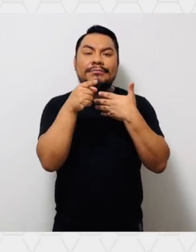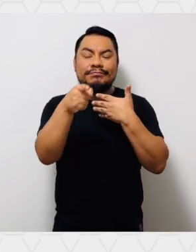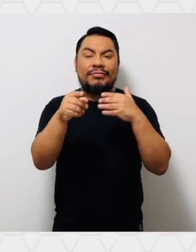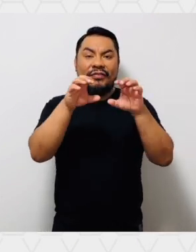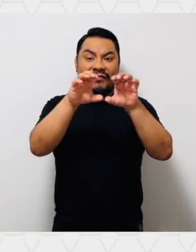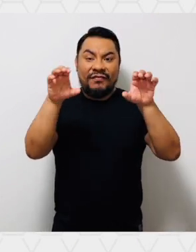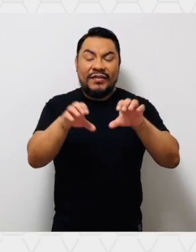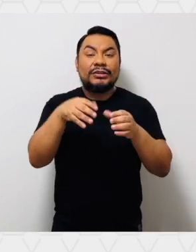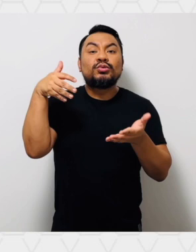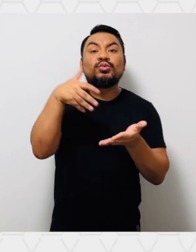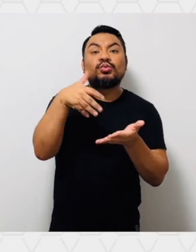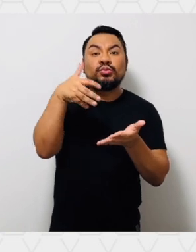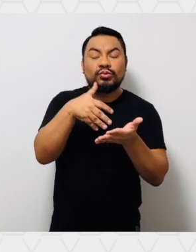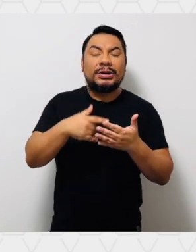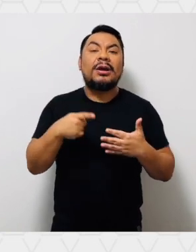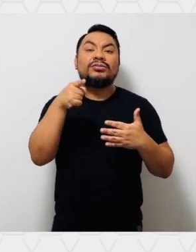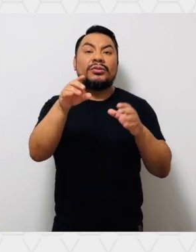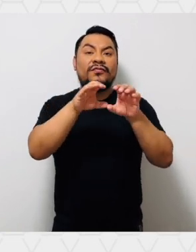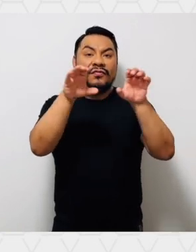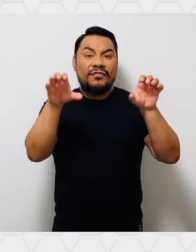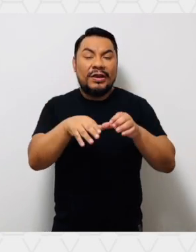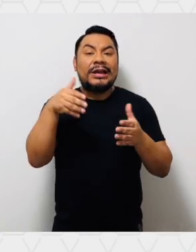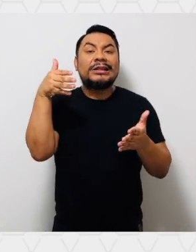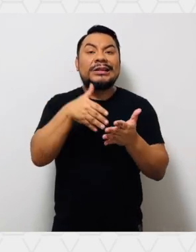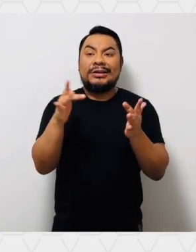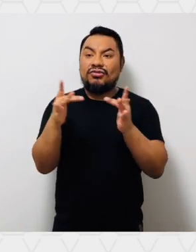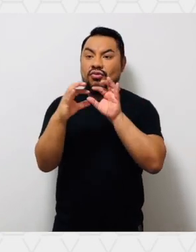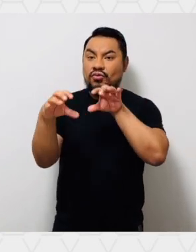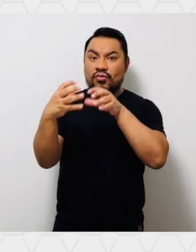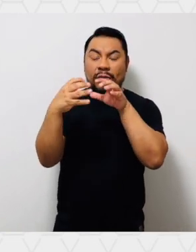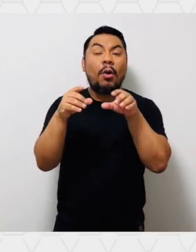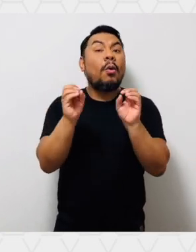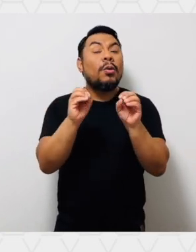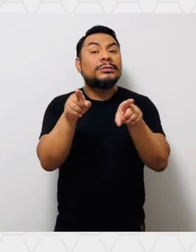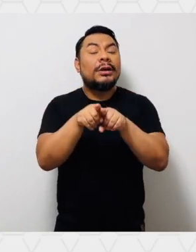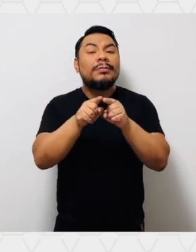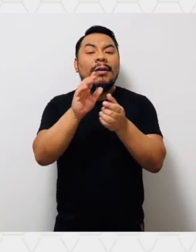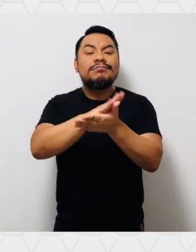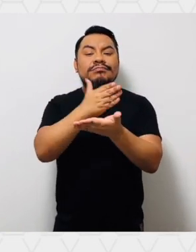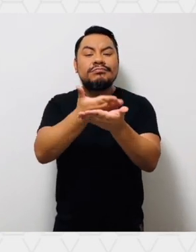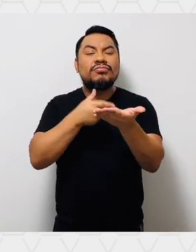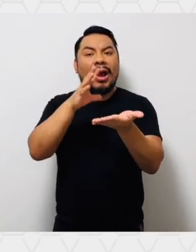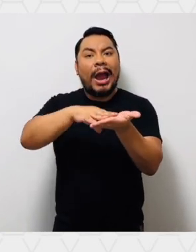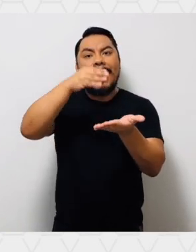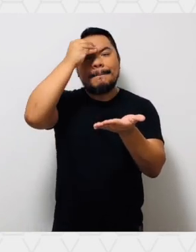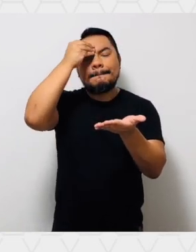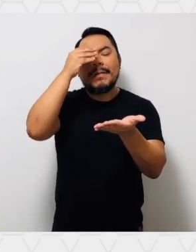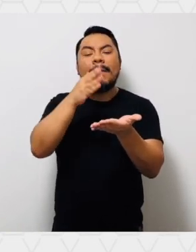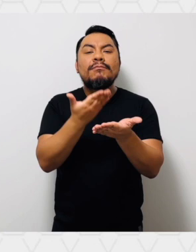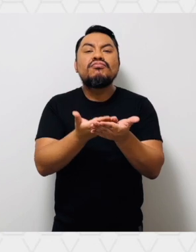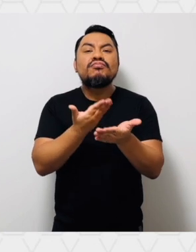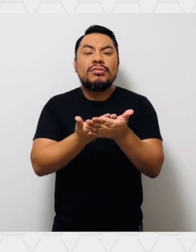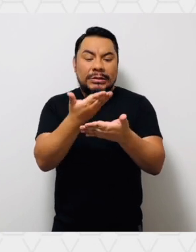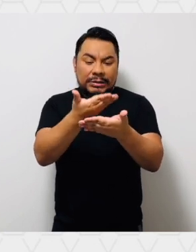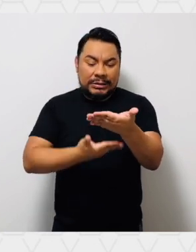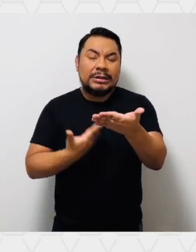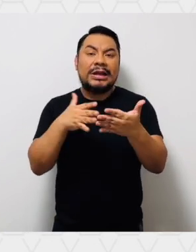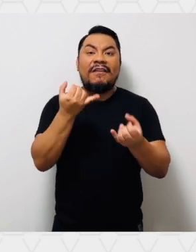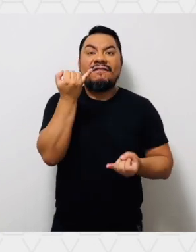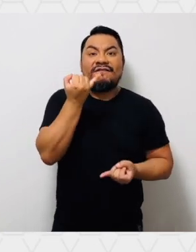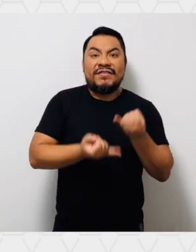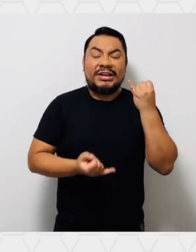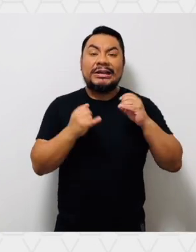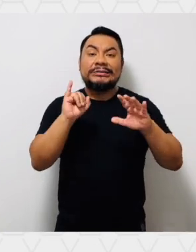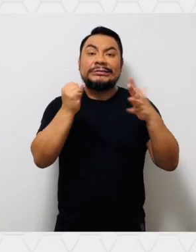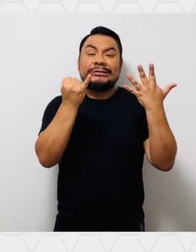ambas caras de tu certificado de estudios, o tu certificado de estudios digital, o tu constancia de logros de aprendizaje, que acredite como mínimo